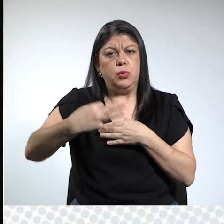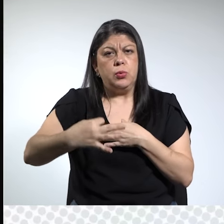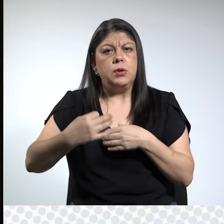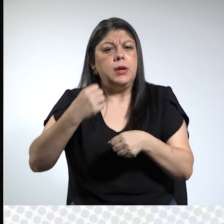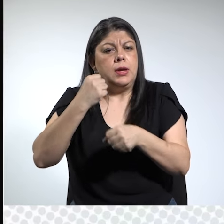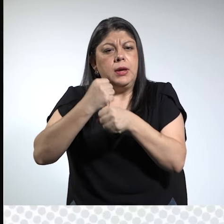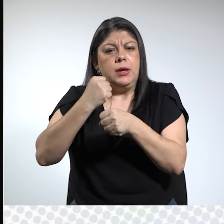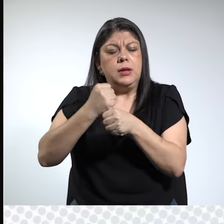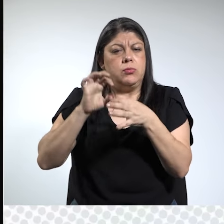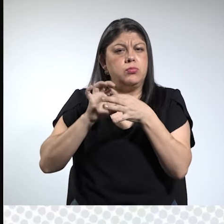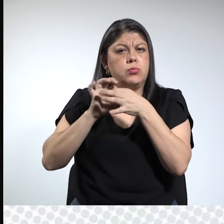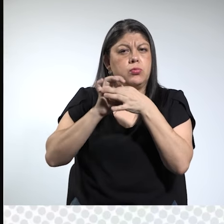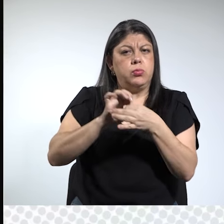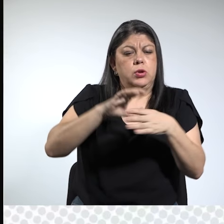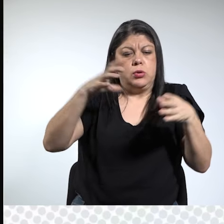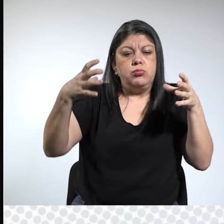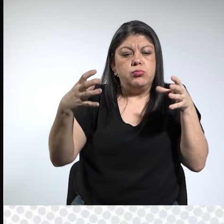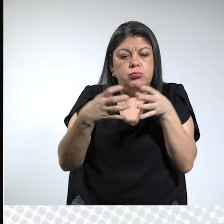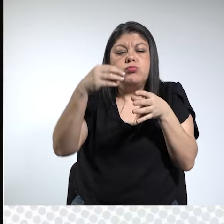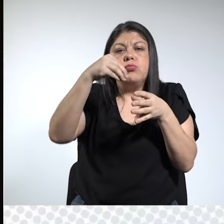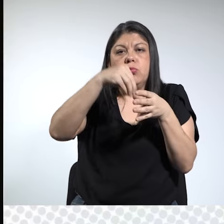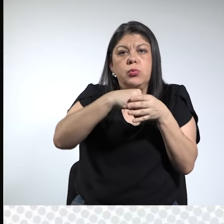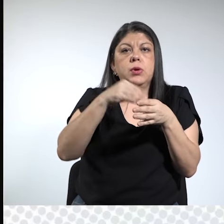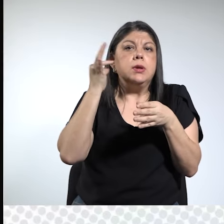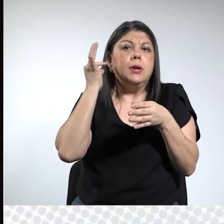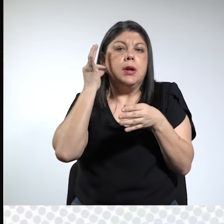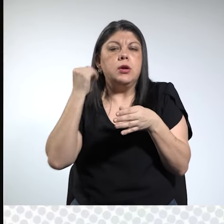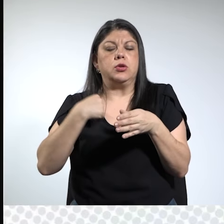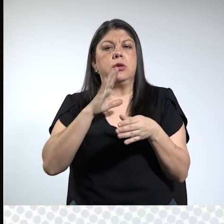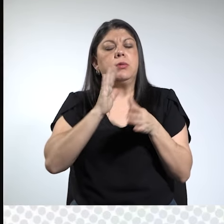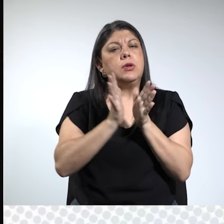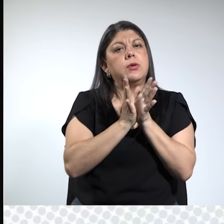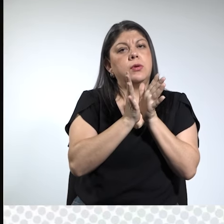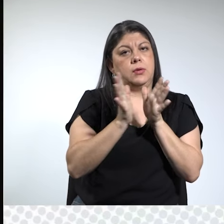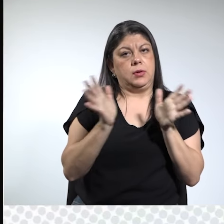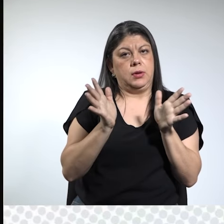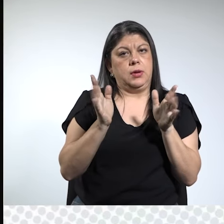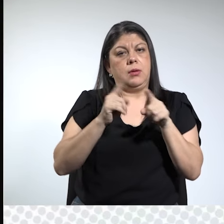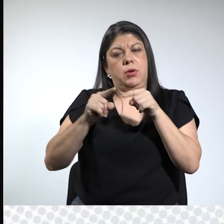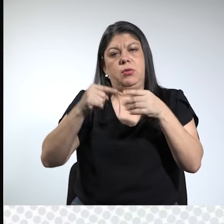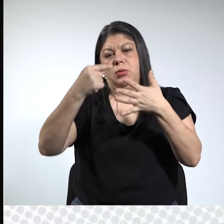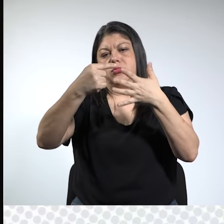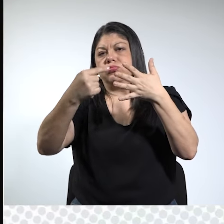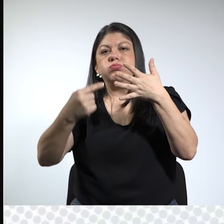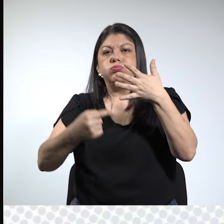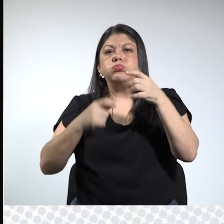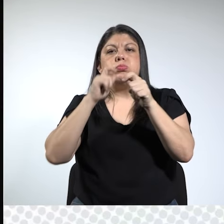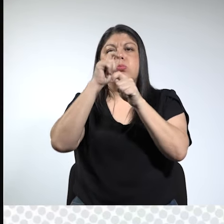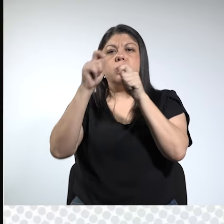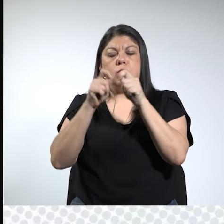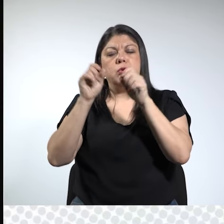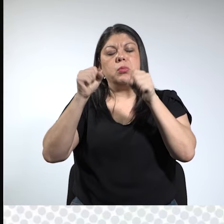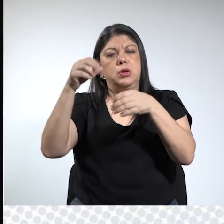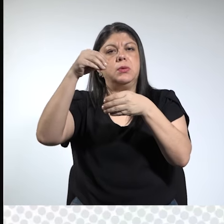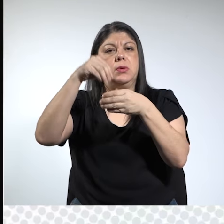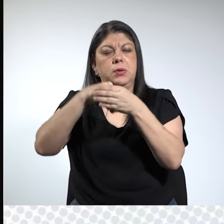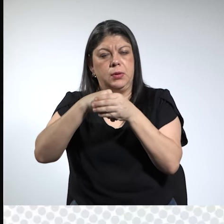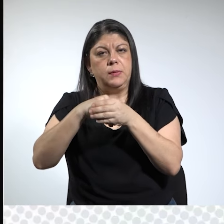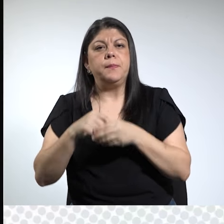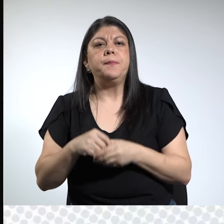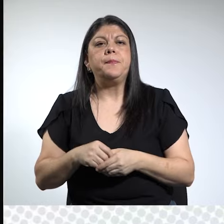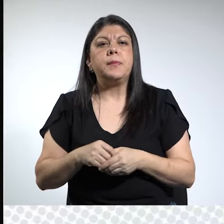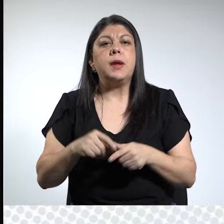entonar están las mujeres. Obviamente, lo estoy haciendo un poco más general porque hay otras aristas que también pueden estar ahí